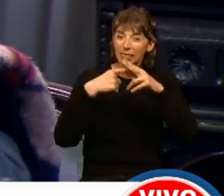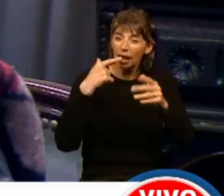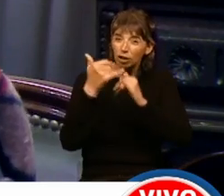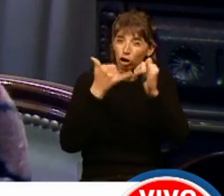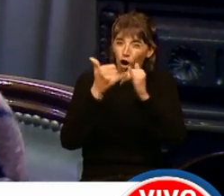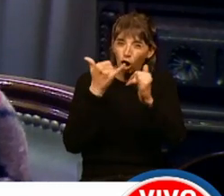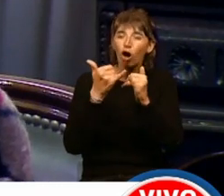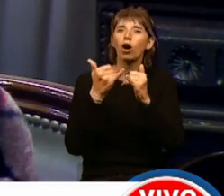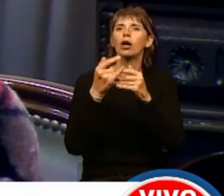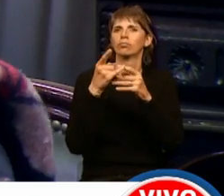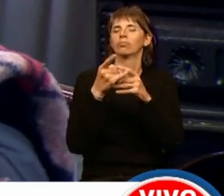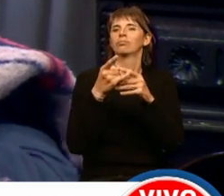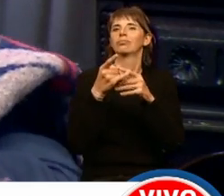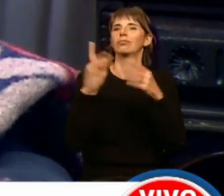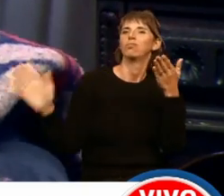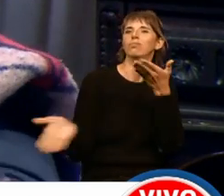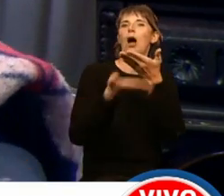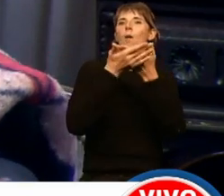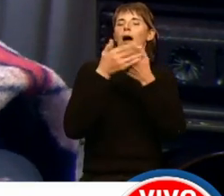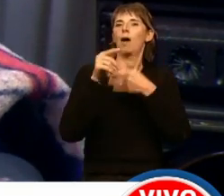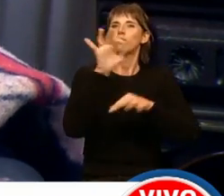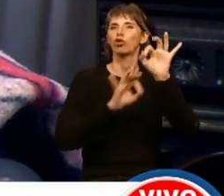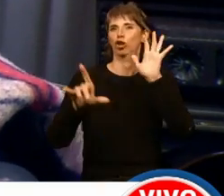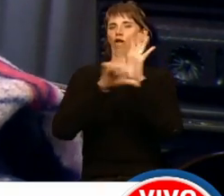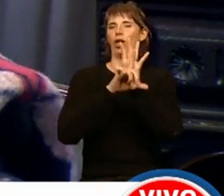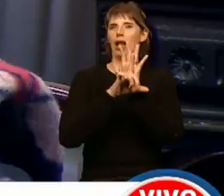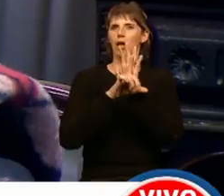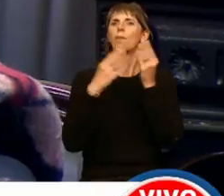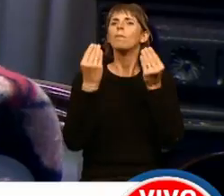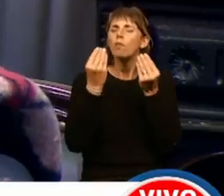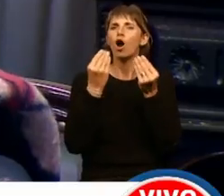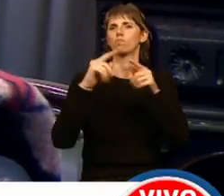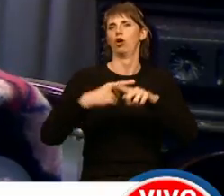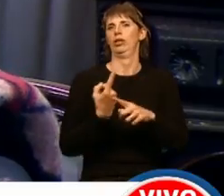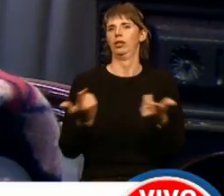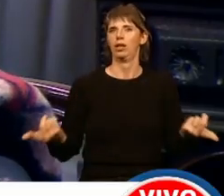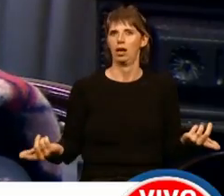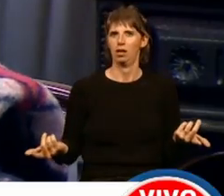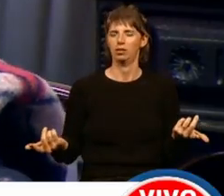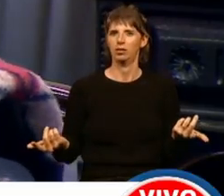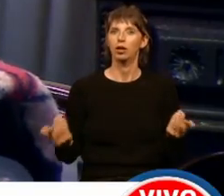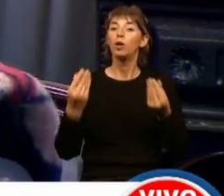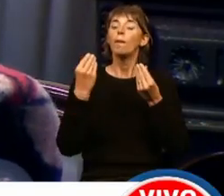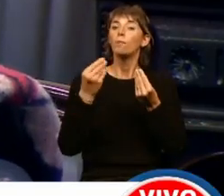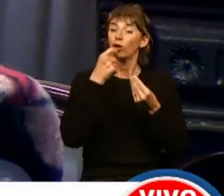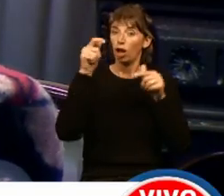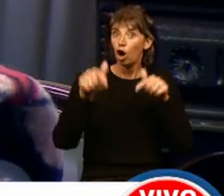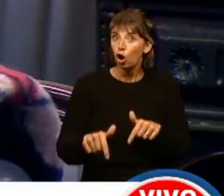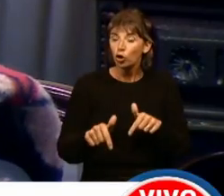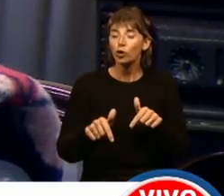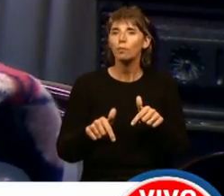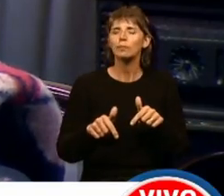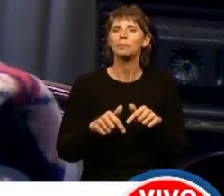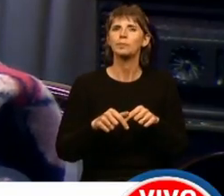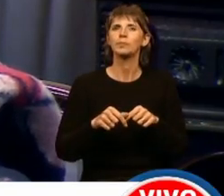hacen y que valida en este proyecto pero por un tema político porque imaginémonos nosotros hoy